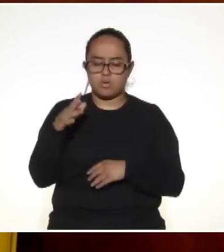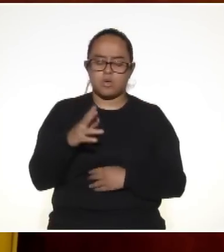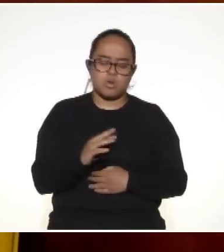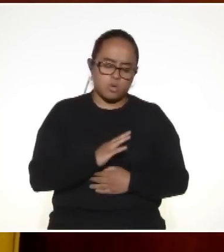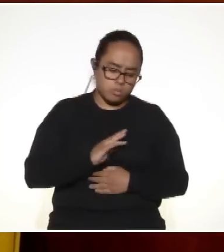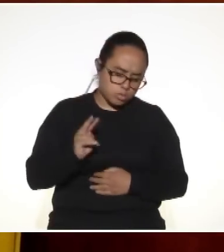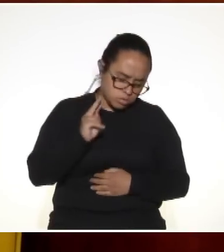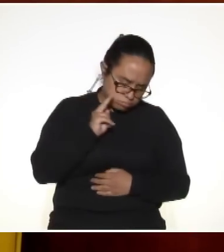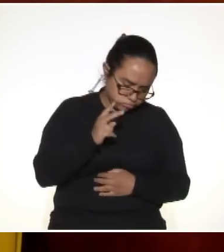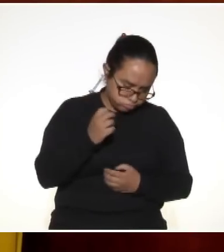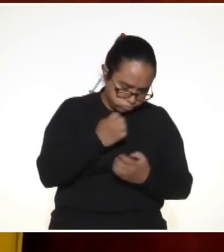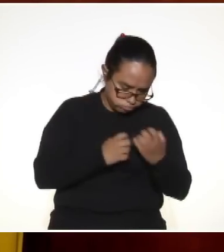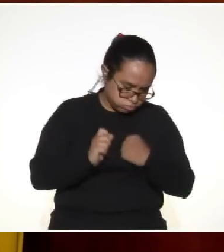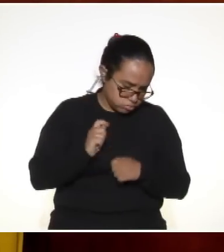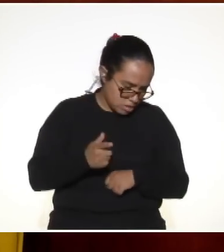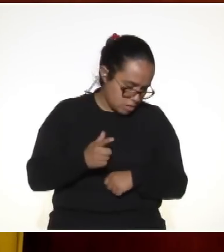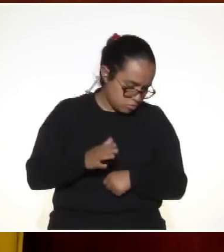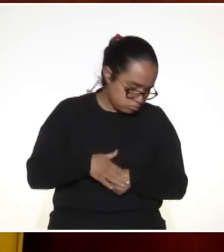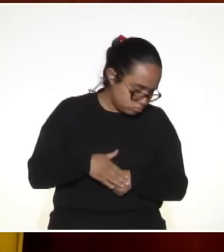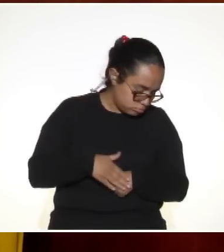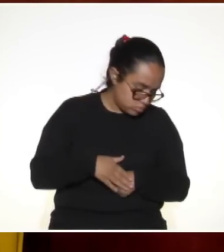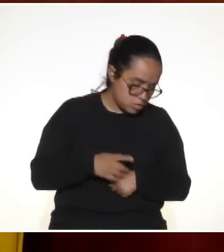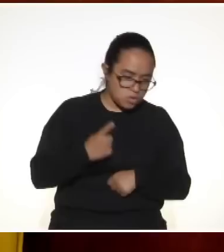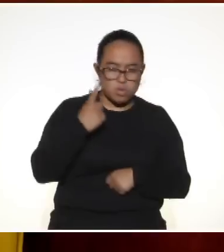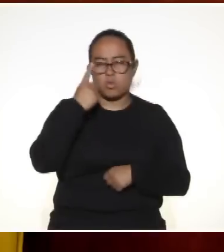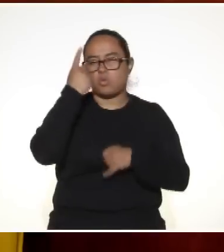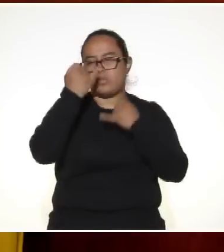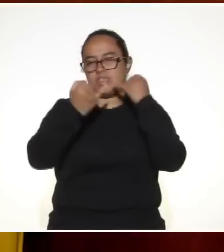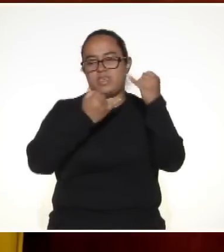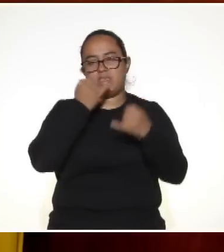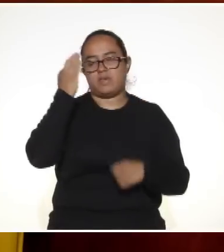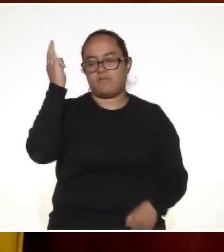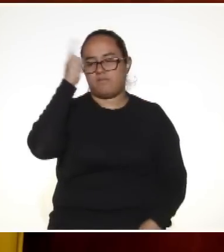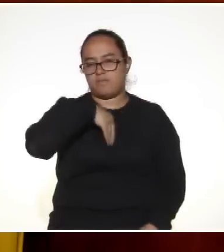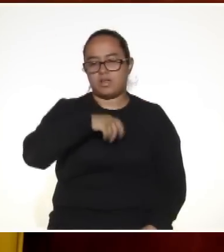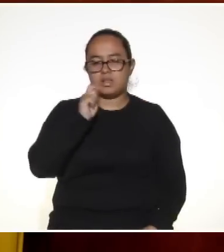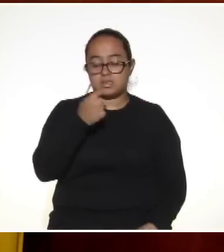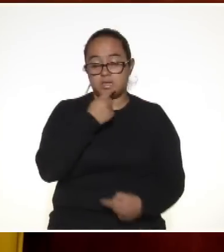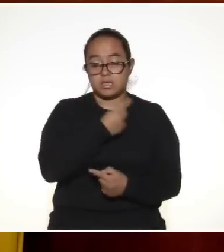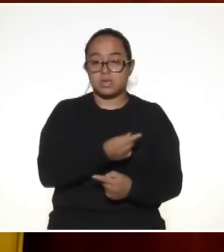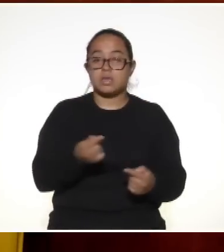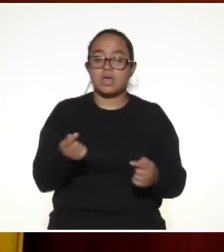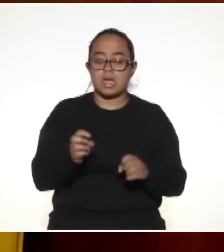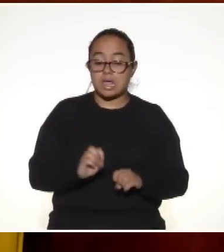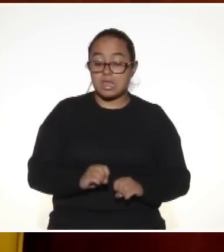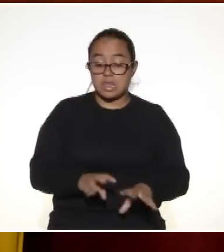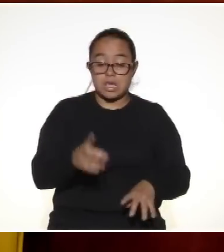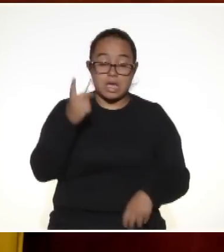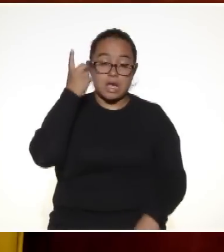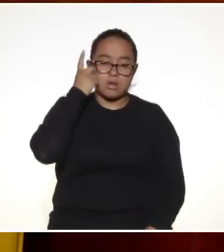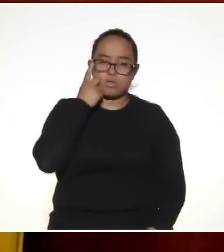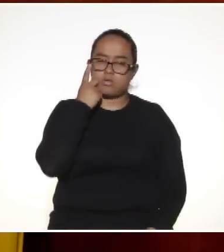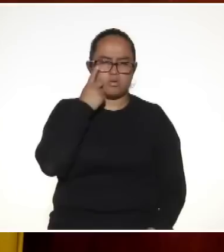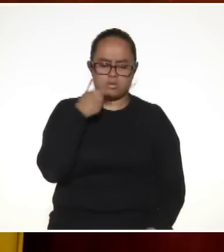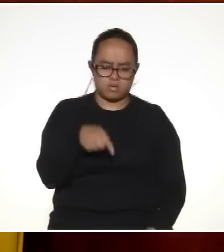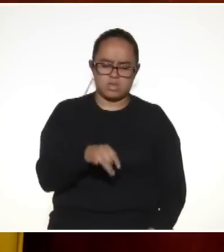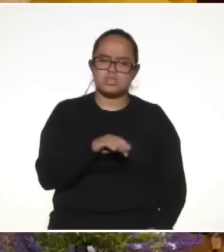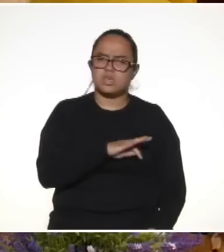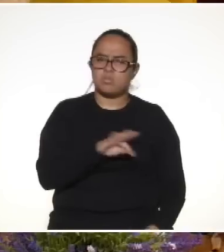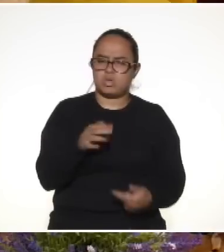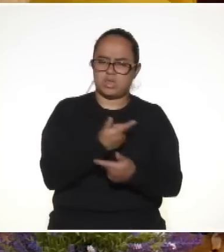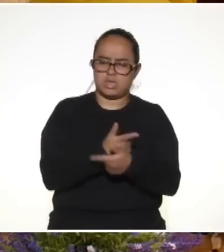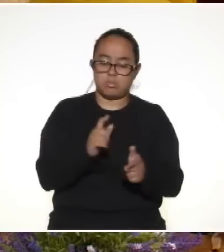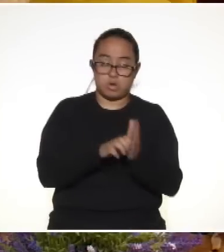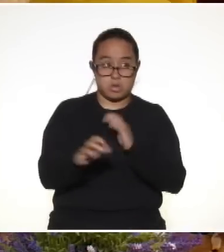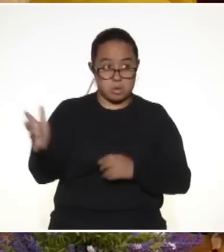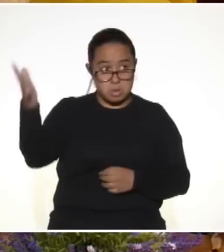podemos vigilar los datos de alerta. Un mito súper común entre los niños es que no los dejen dormir. Sí se pueden dormir los niños después de